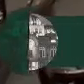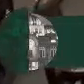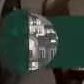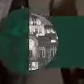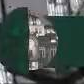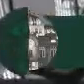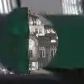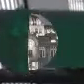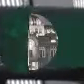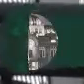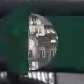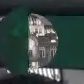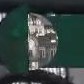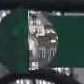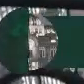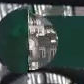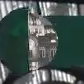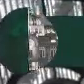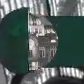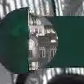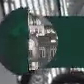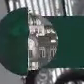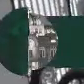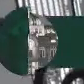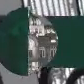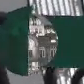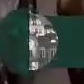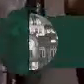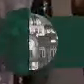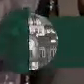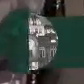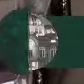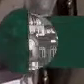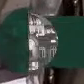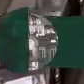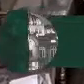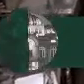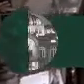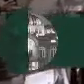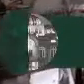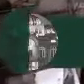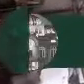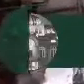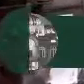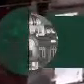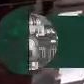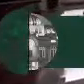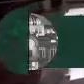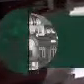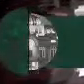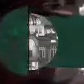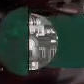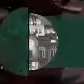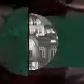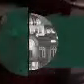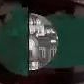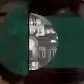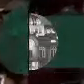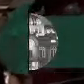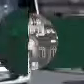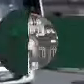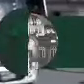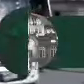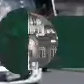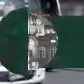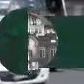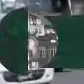El Congreso de la Ciudad está formado por 66 legisladores, 33 de ellos electos por el principio de representación proporcional. La próxima legislatura